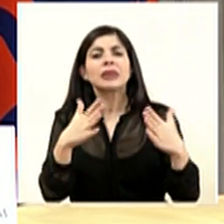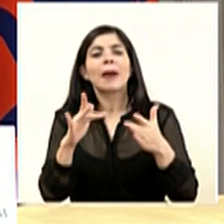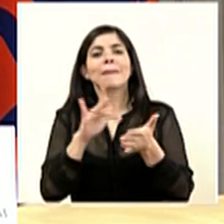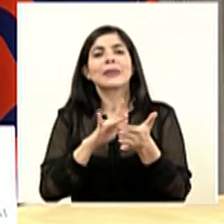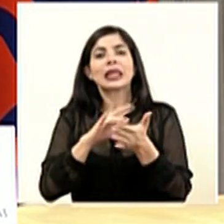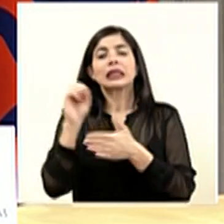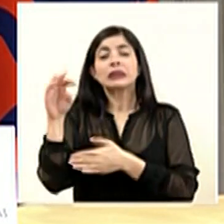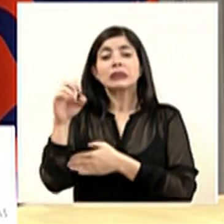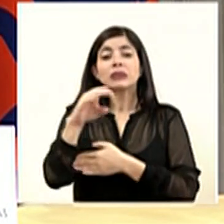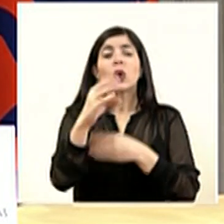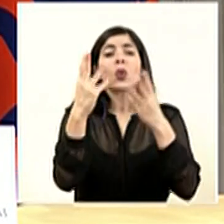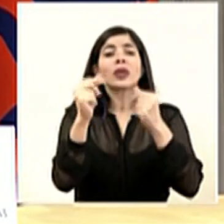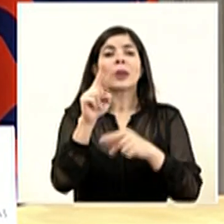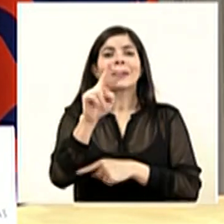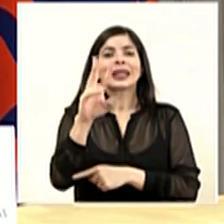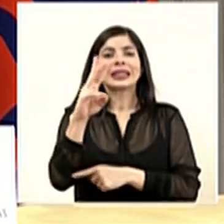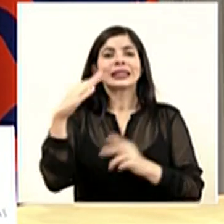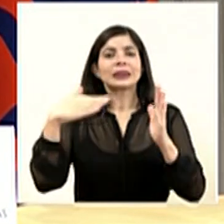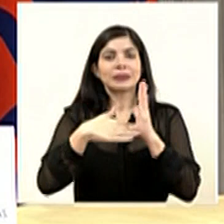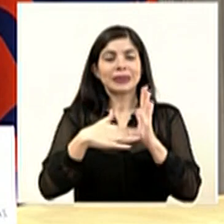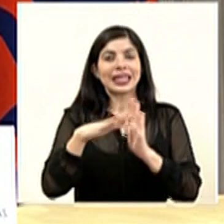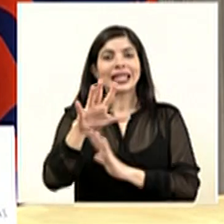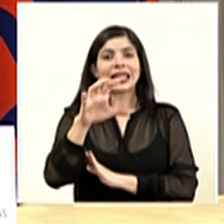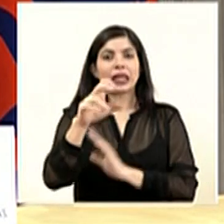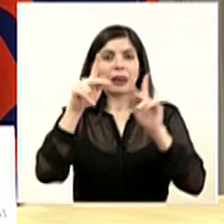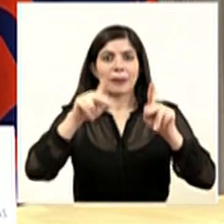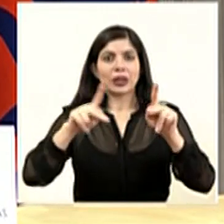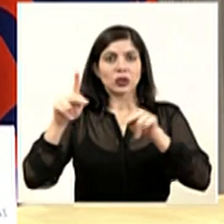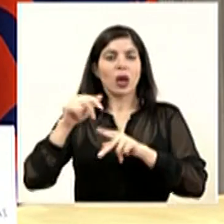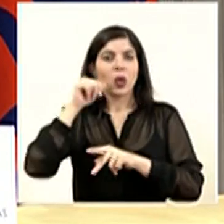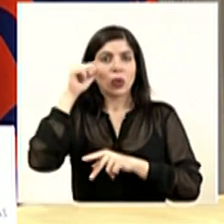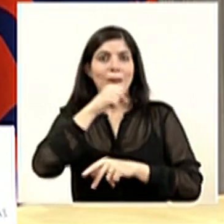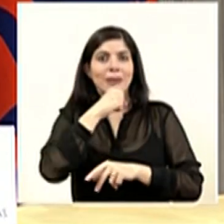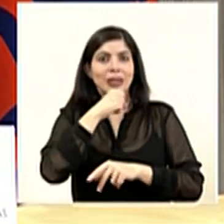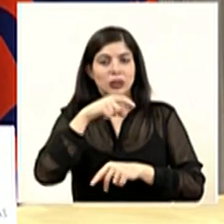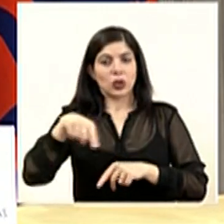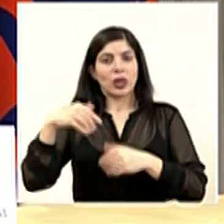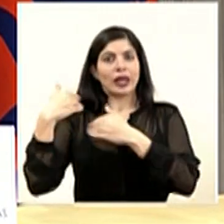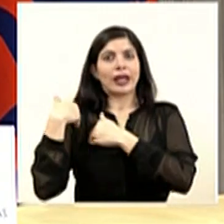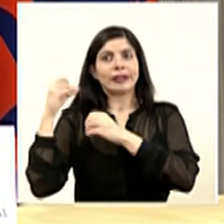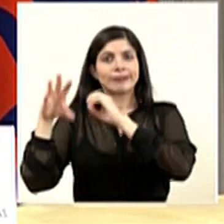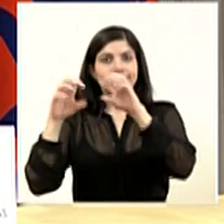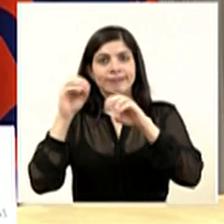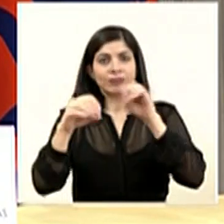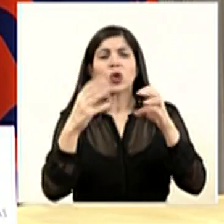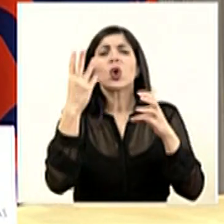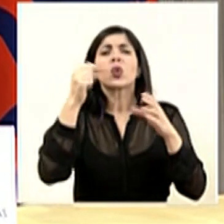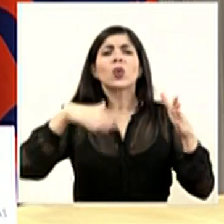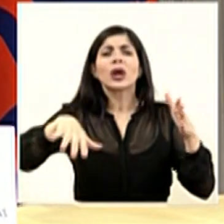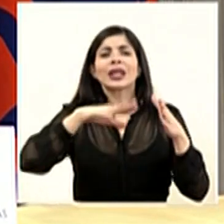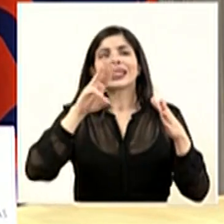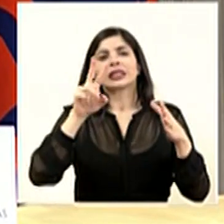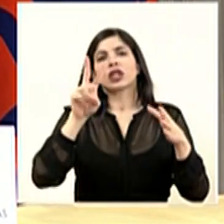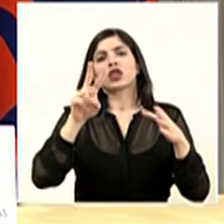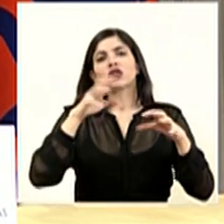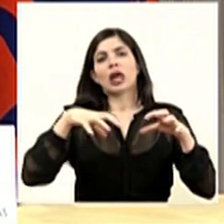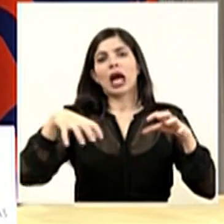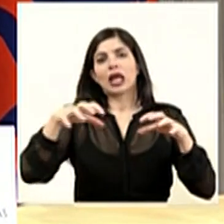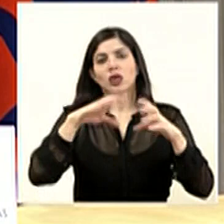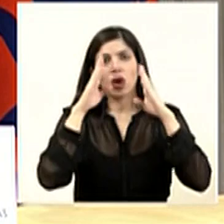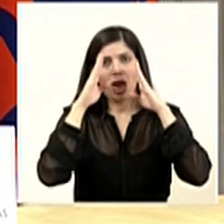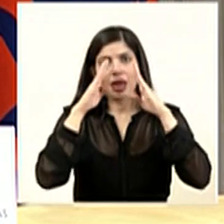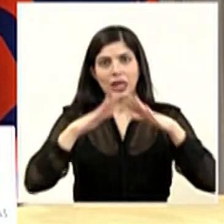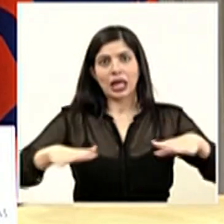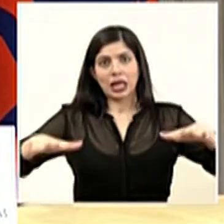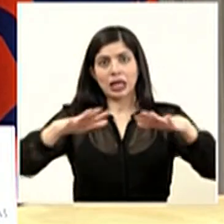a 26,500 personas adultas mayores en 62 cantones del país. Asimismo, hemos